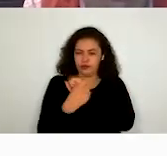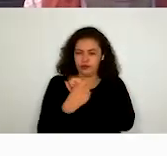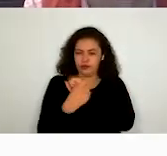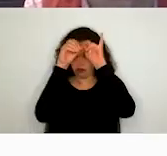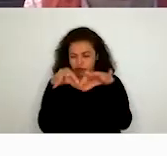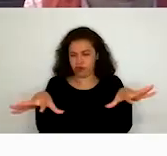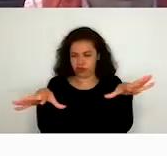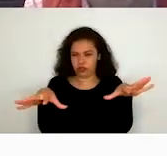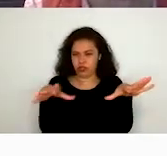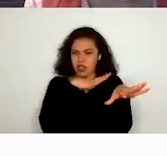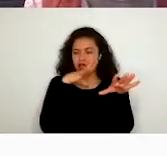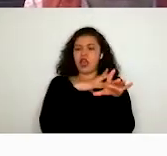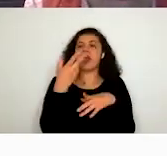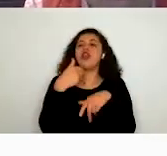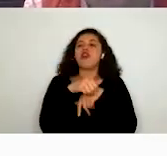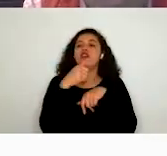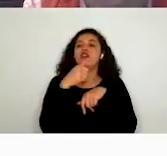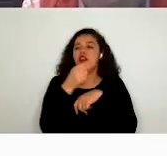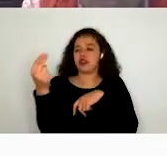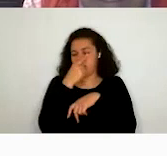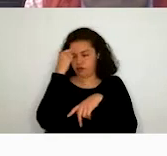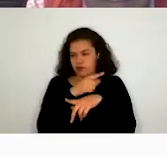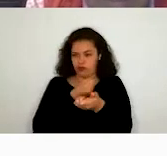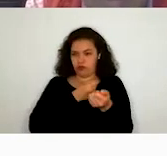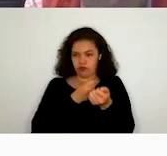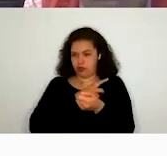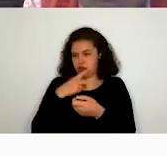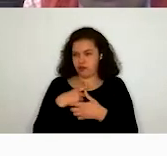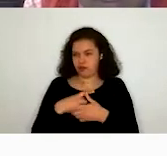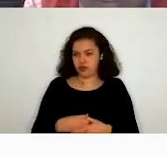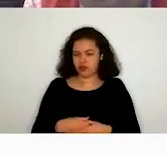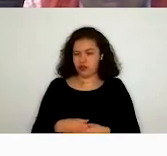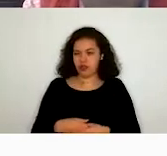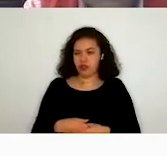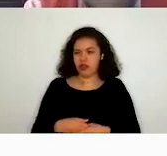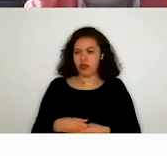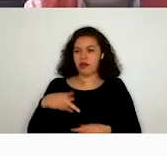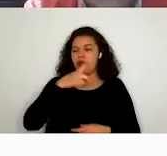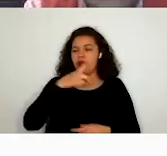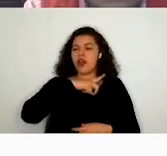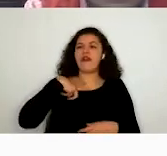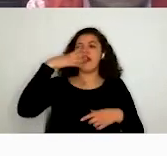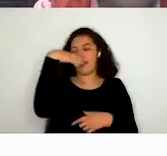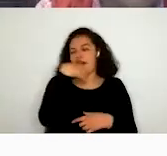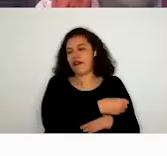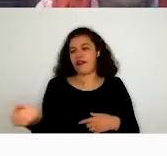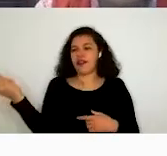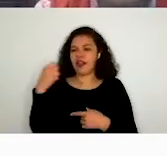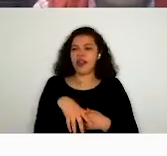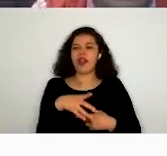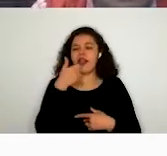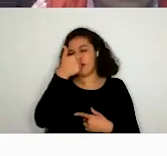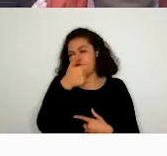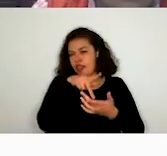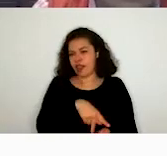contar hasta con la mitad del número requerido de extintores que correspondan, siempre y cuando tengan una capacidad nominal de al menos 6 kilogramos